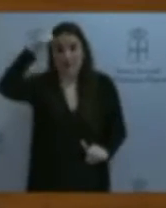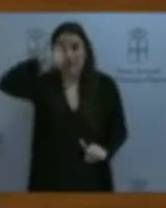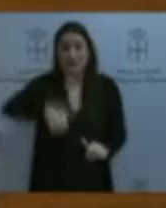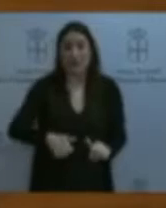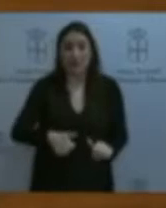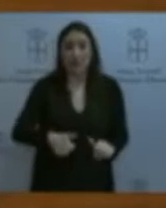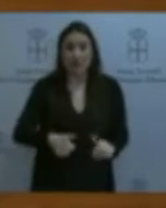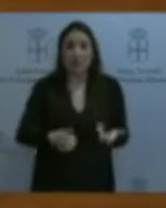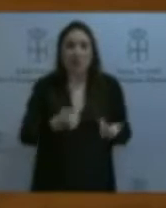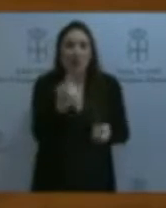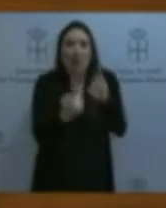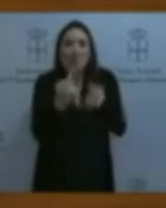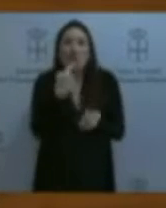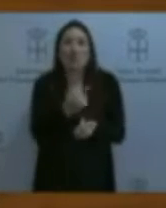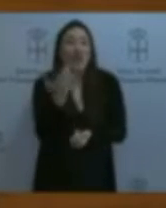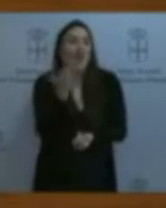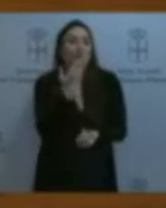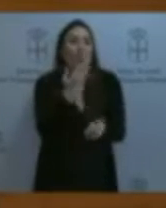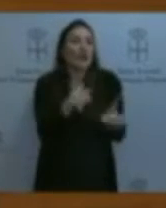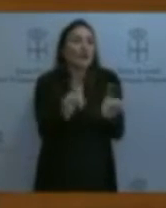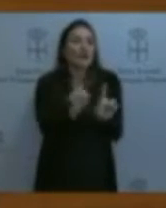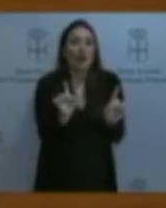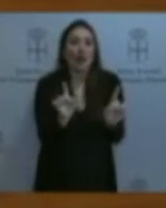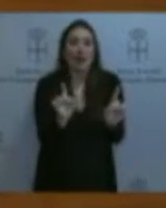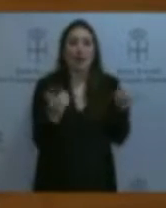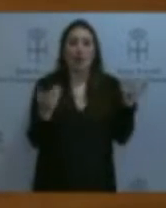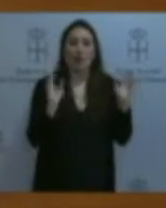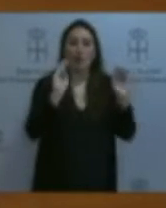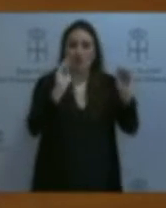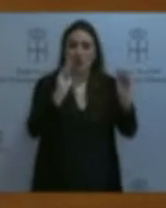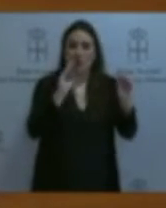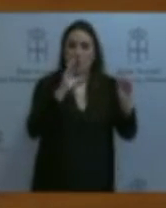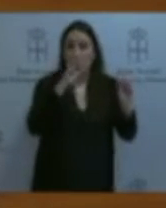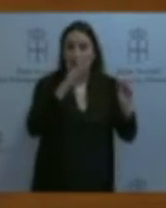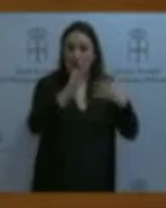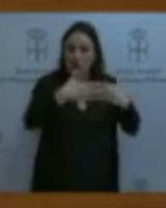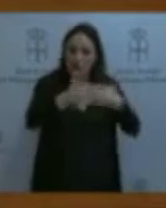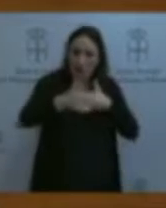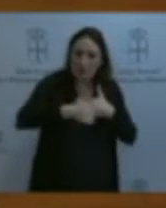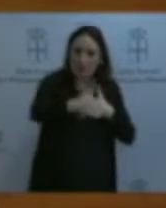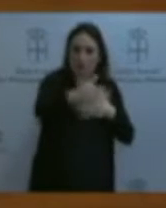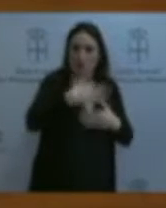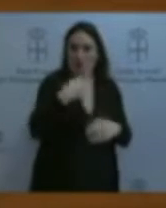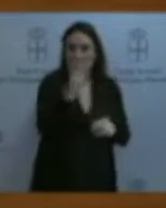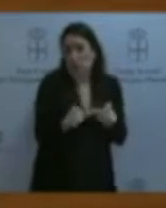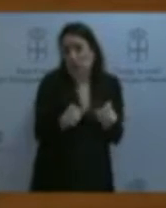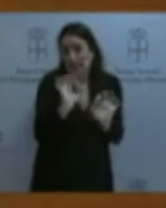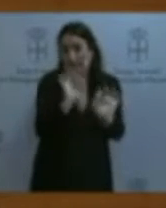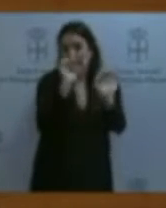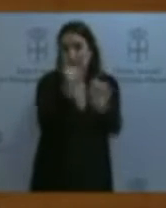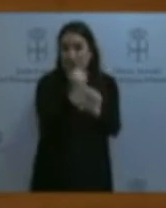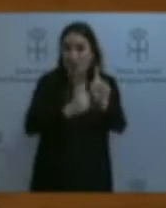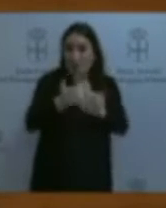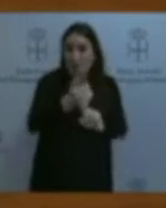había quienes decían que la escuela simplemente era la formación de mano de obra, la formación para acceder al mercado laboral, y que, por tanto,